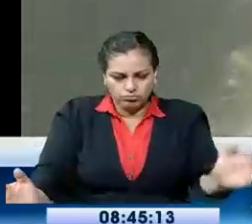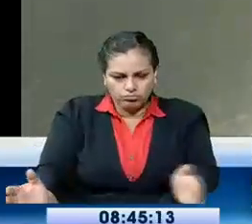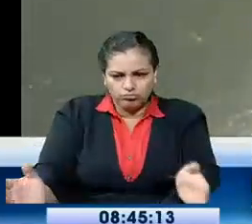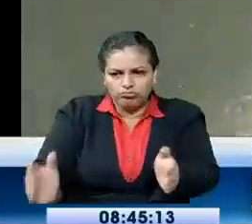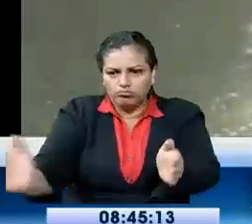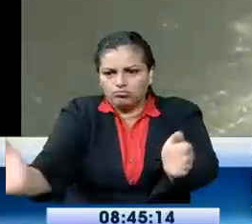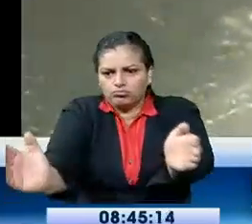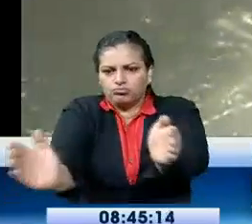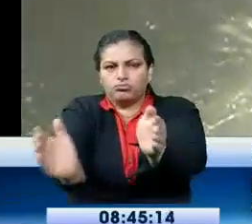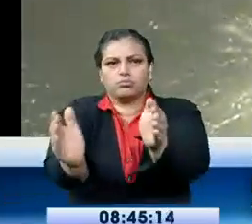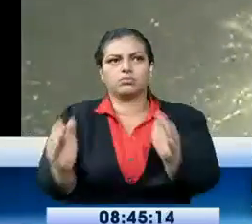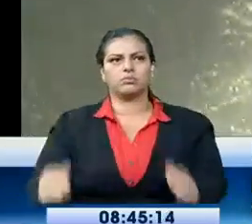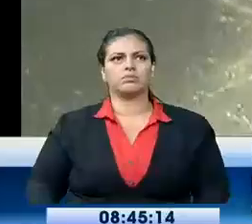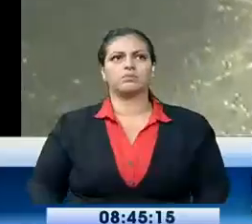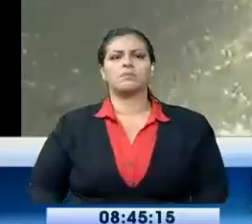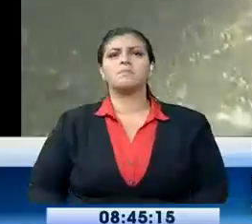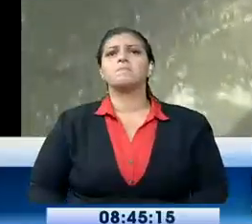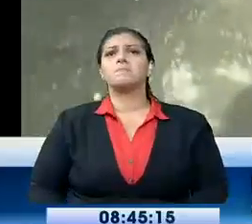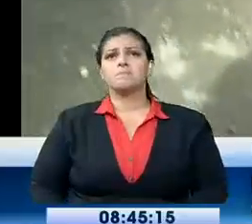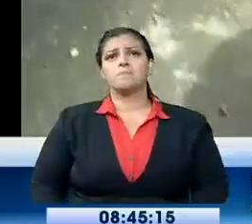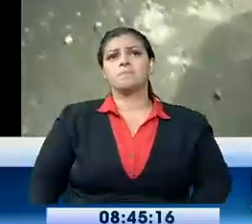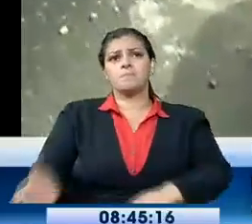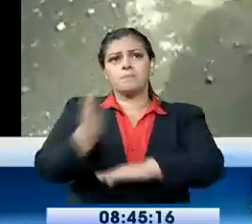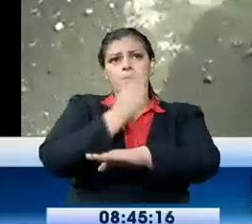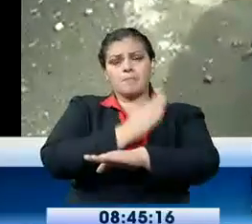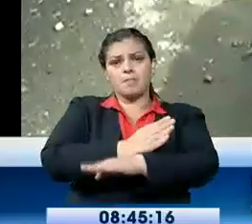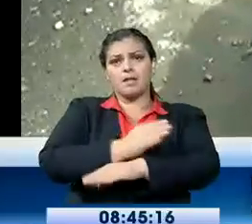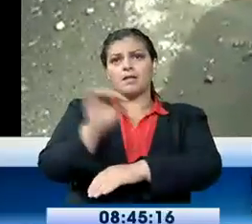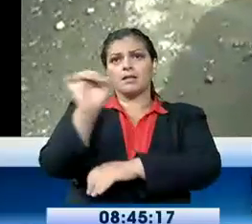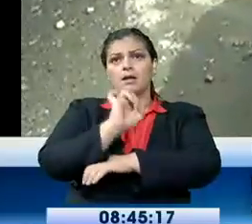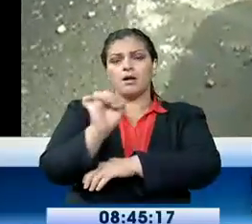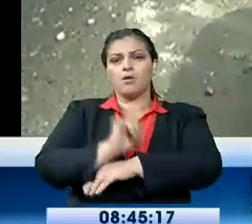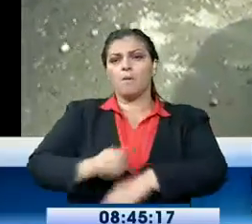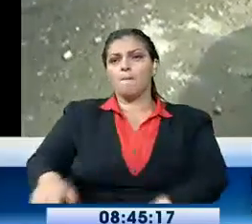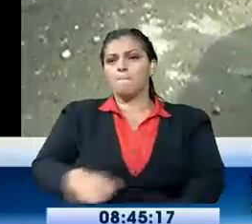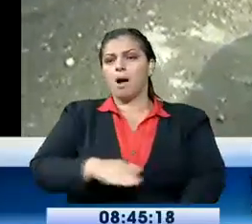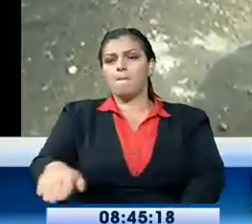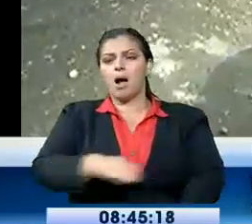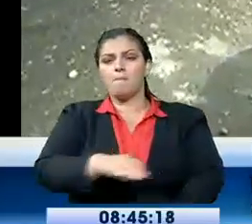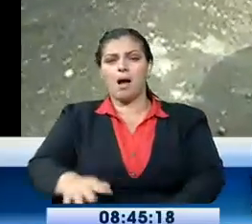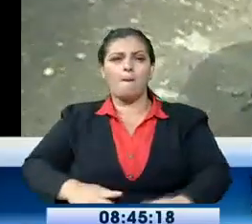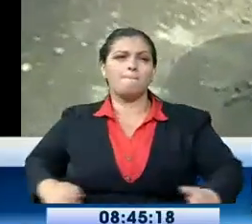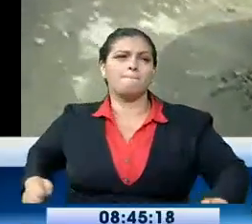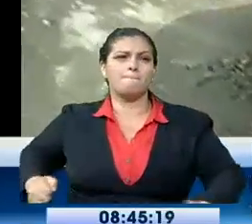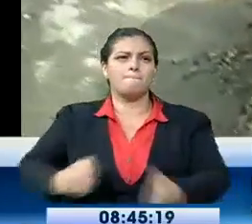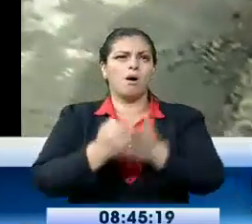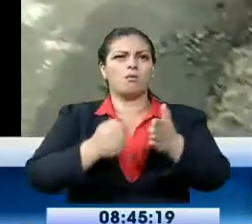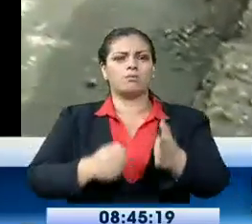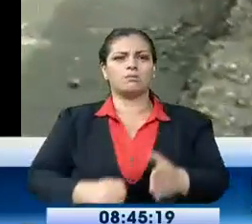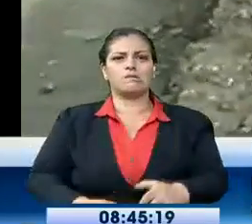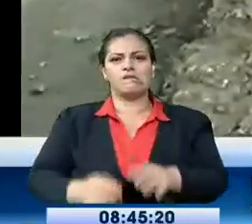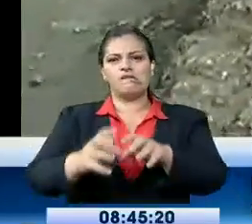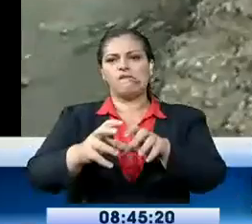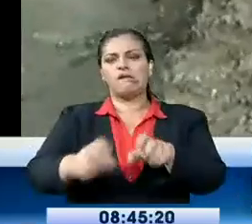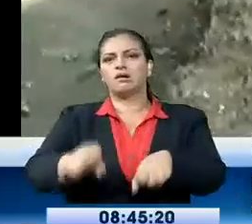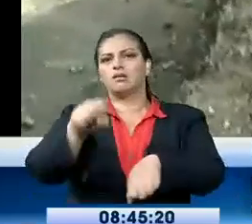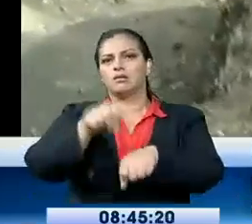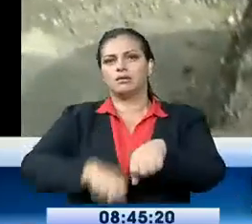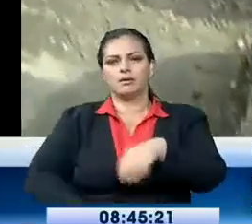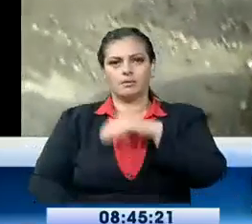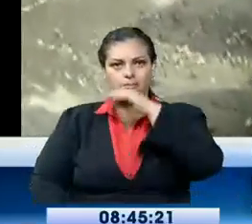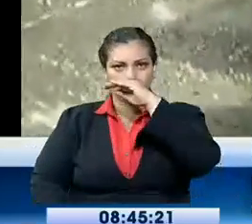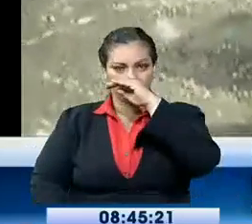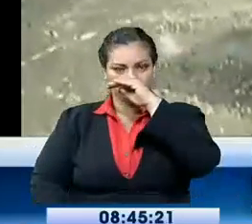con este tramo del muro divisor de carril, provocando lo que estamos observando. Pero, recalco,